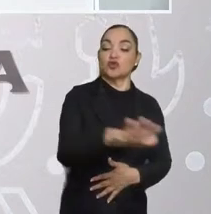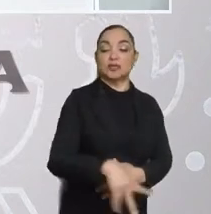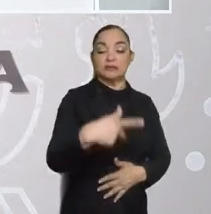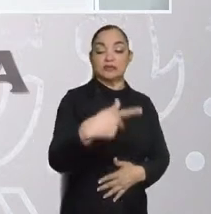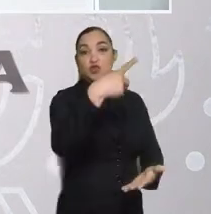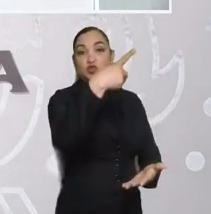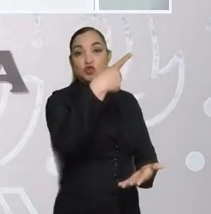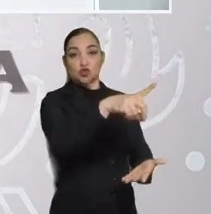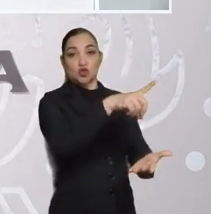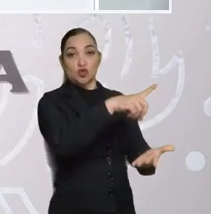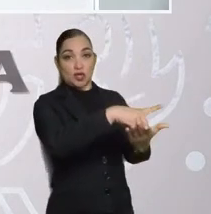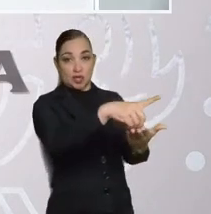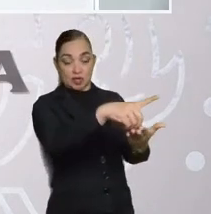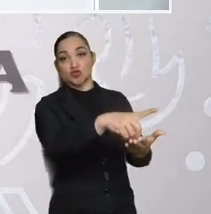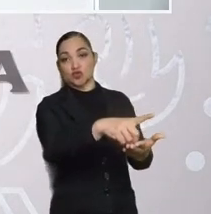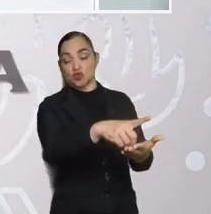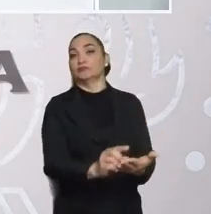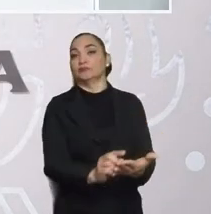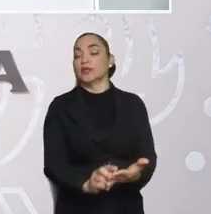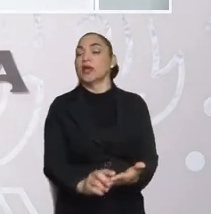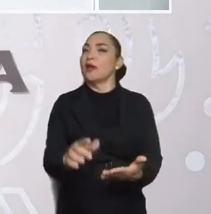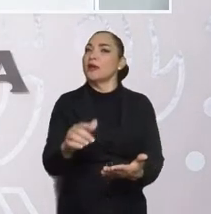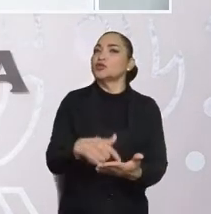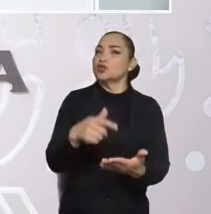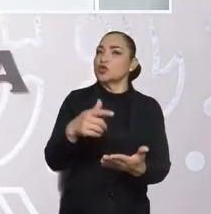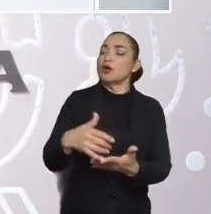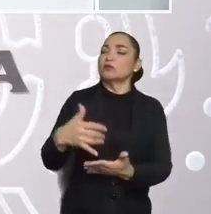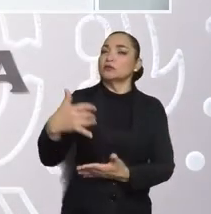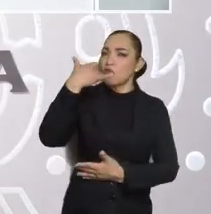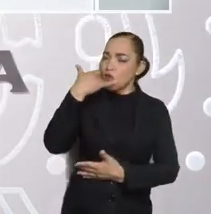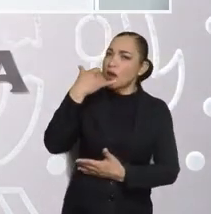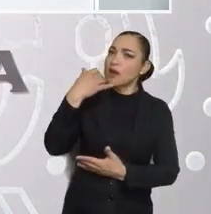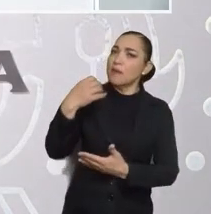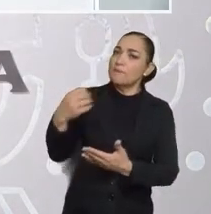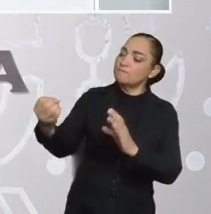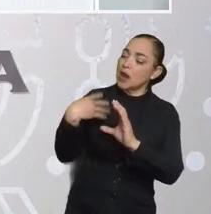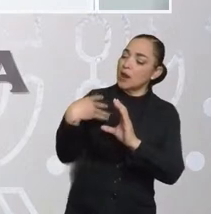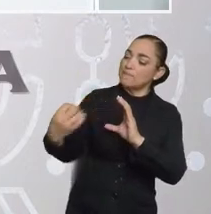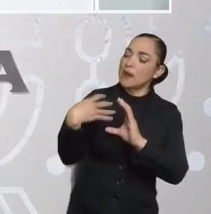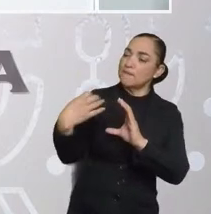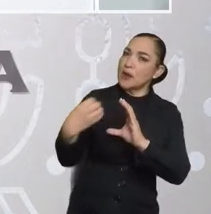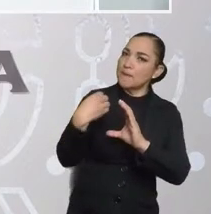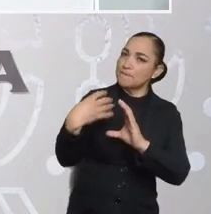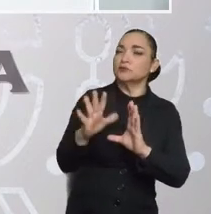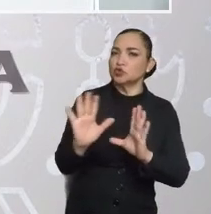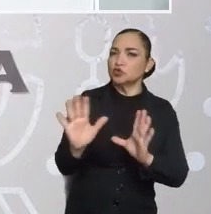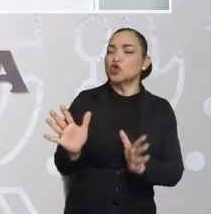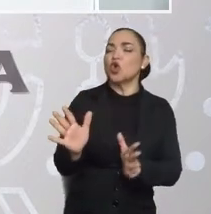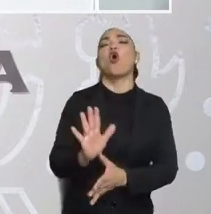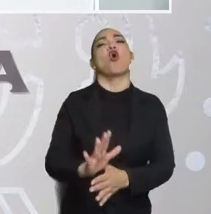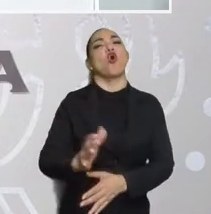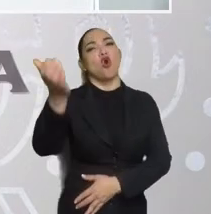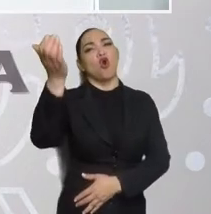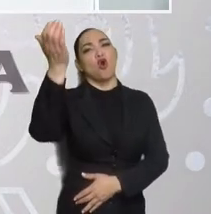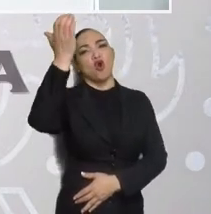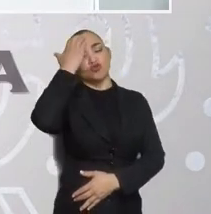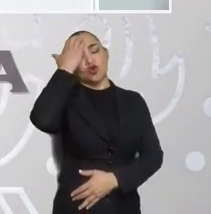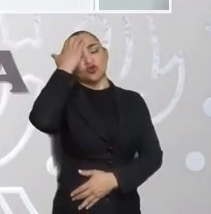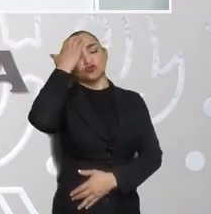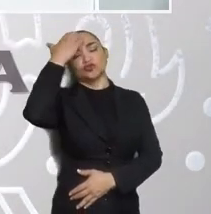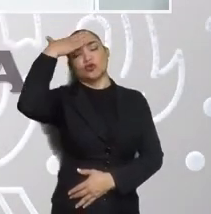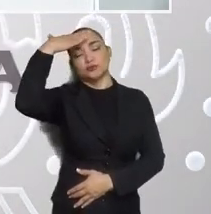lleno de reportes. O sea, conozco el tema del Istecín a dedillo. ¿Por qué? Porque todo me lo